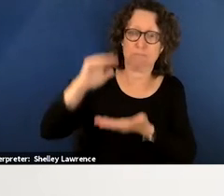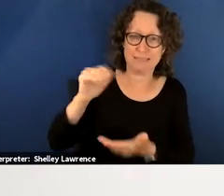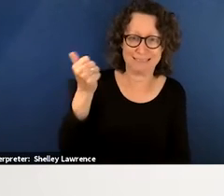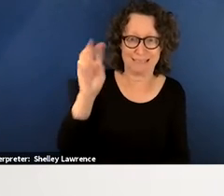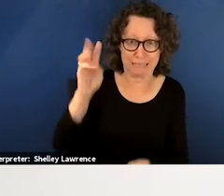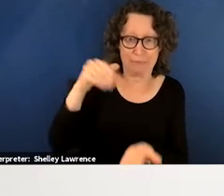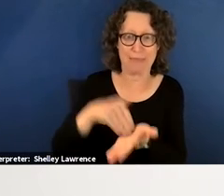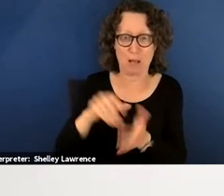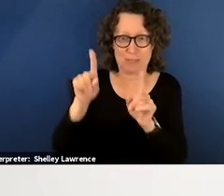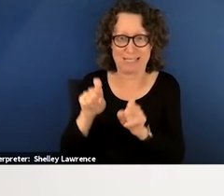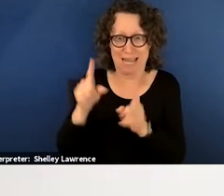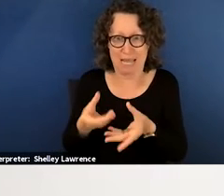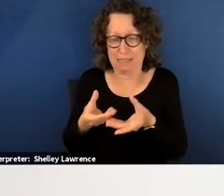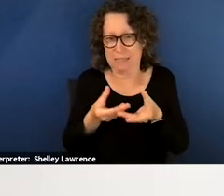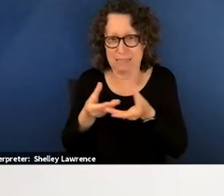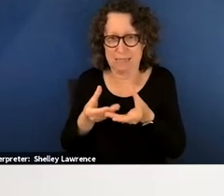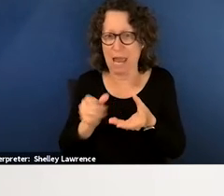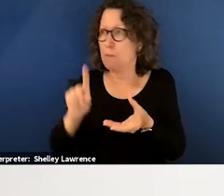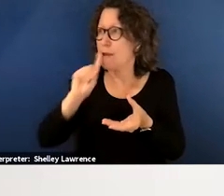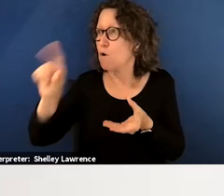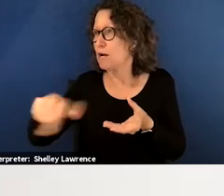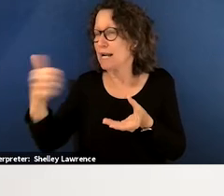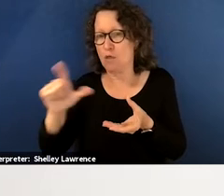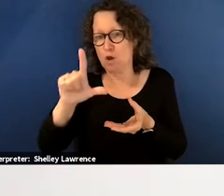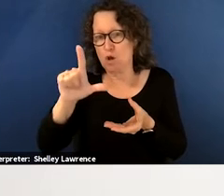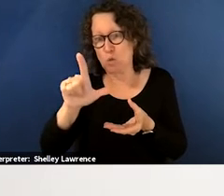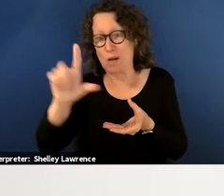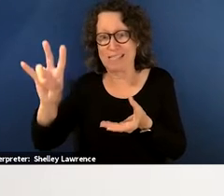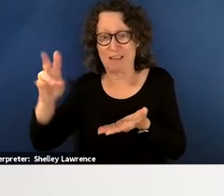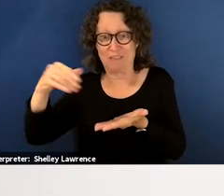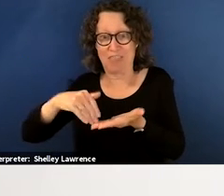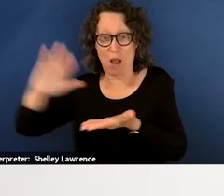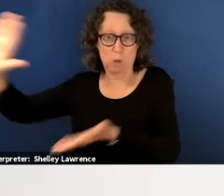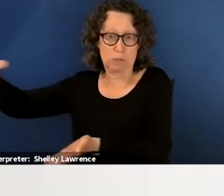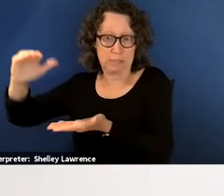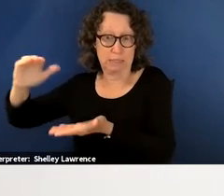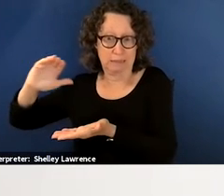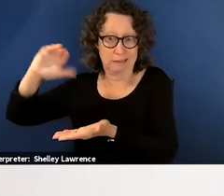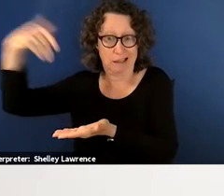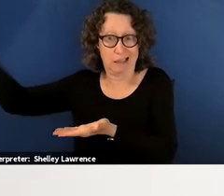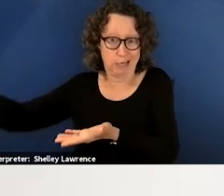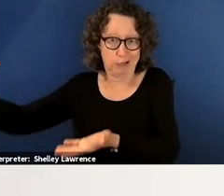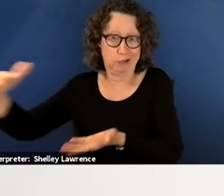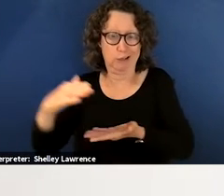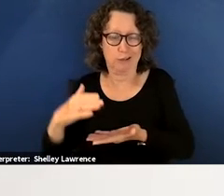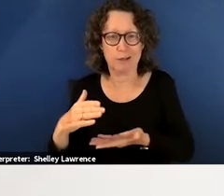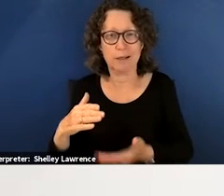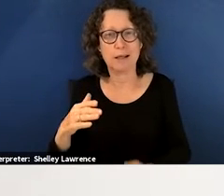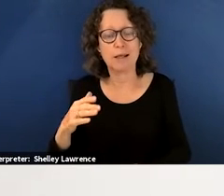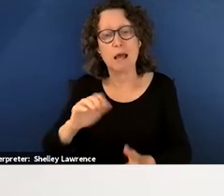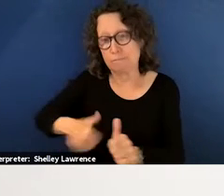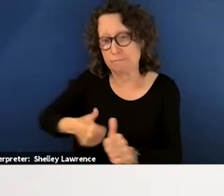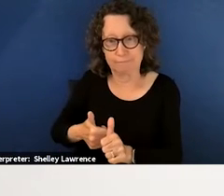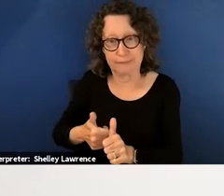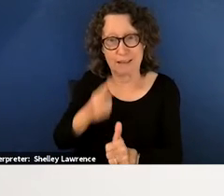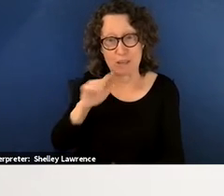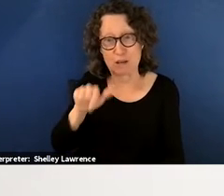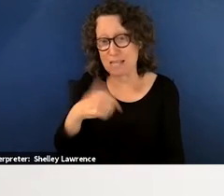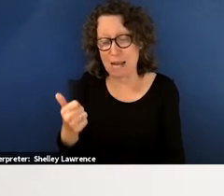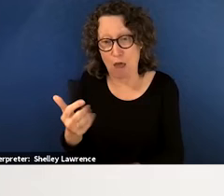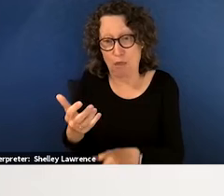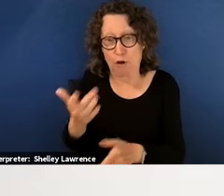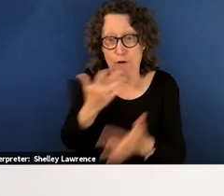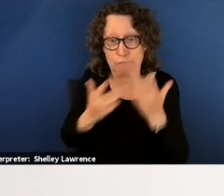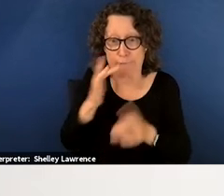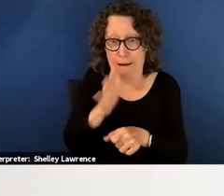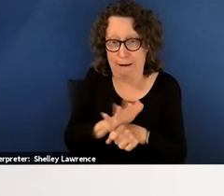o 16,000 pruebas que hemos recibido y hemos ordenado otras 27,000 pruebas.